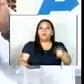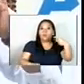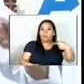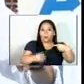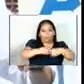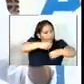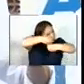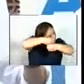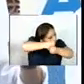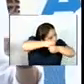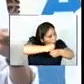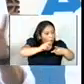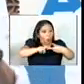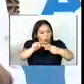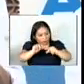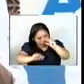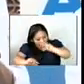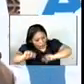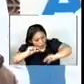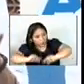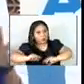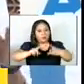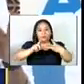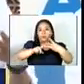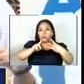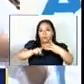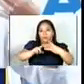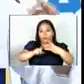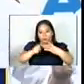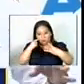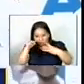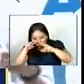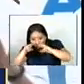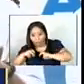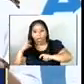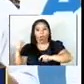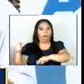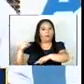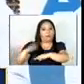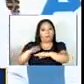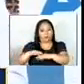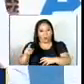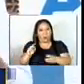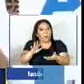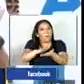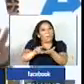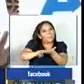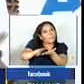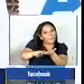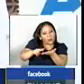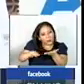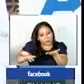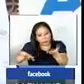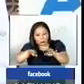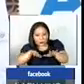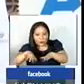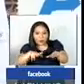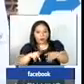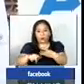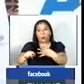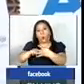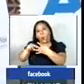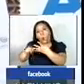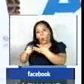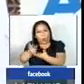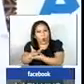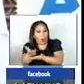Microbiológica, físico-química, alerta temprana a proliferación de algas y micro y macro